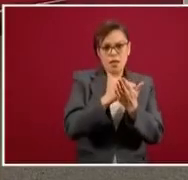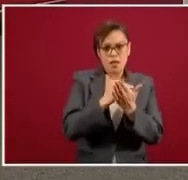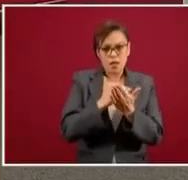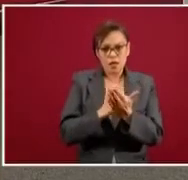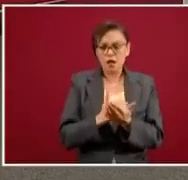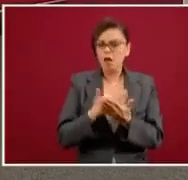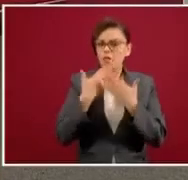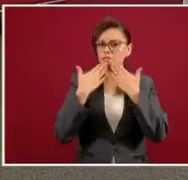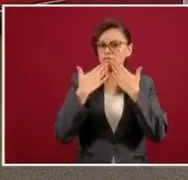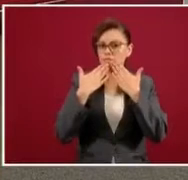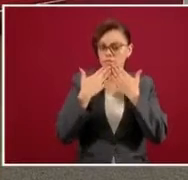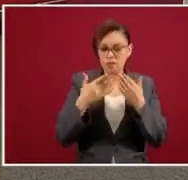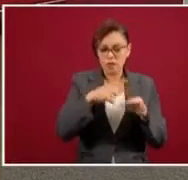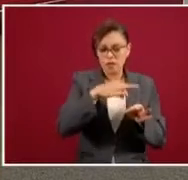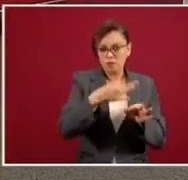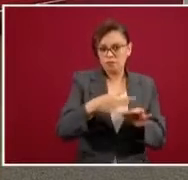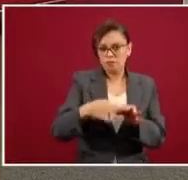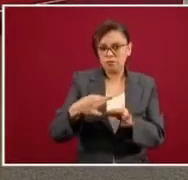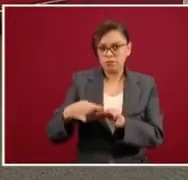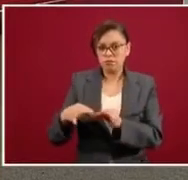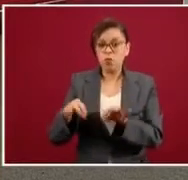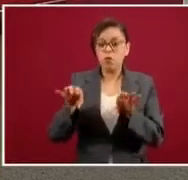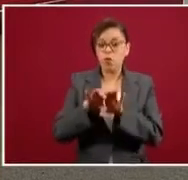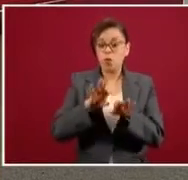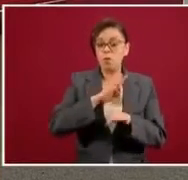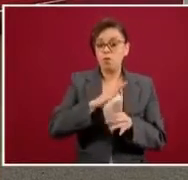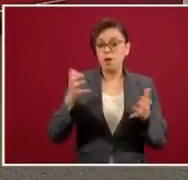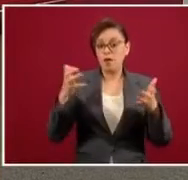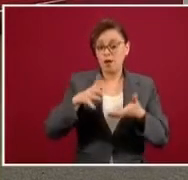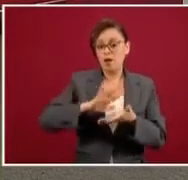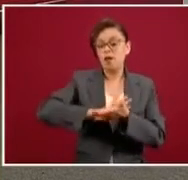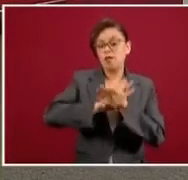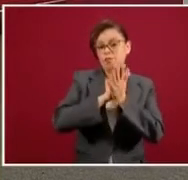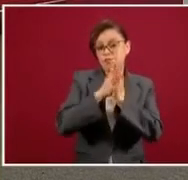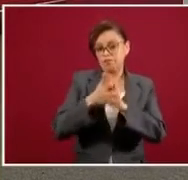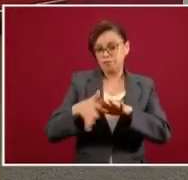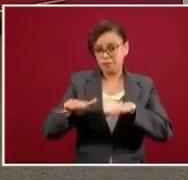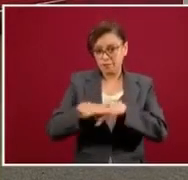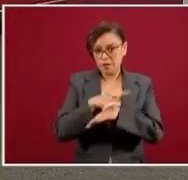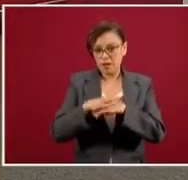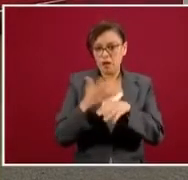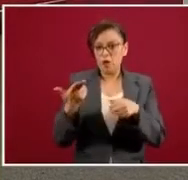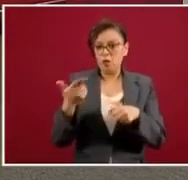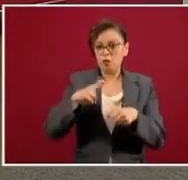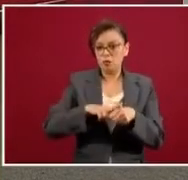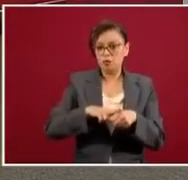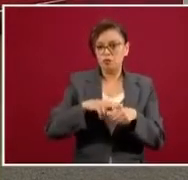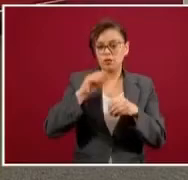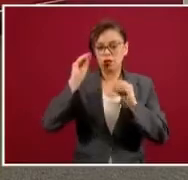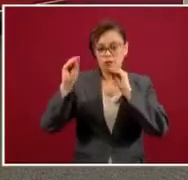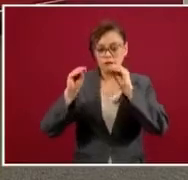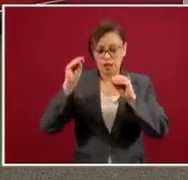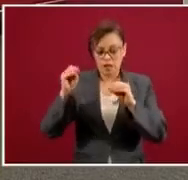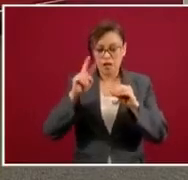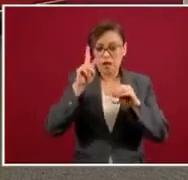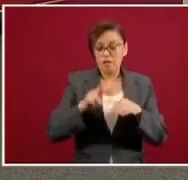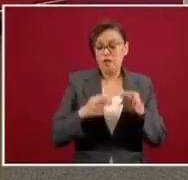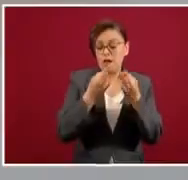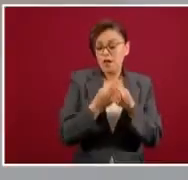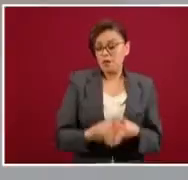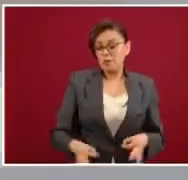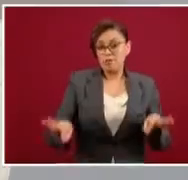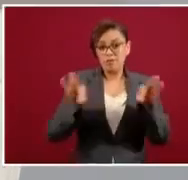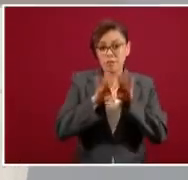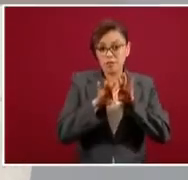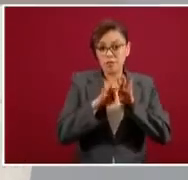cuidadosa sobre cuáles son los criterios para reconvertir un hospital. Uno de los criterios importantísimos es que haya hospitales